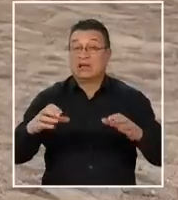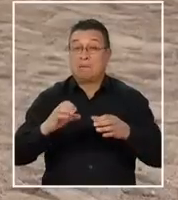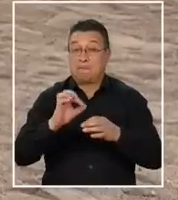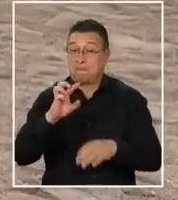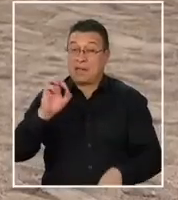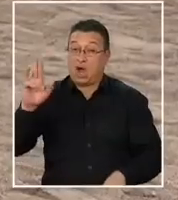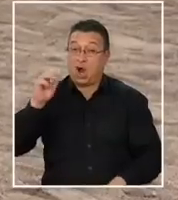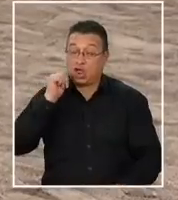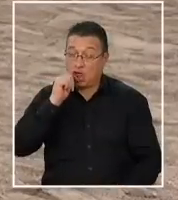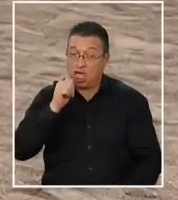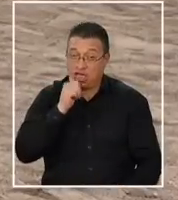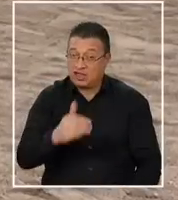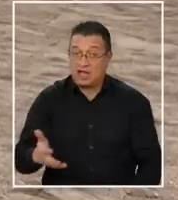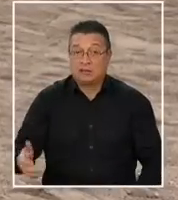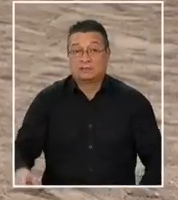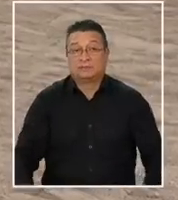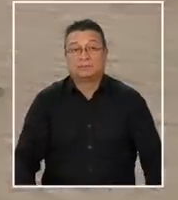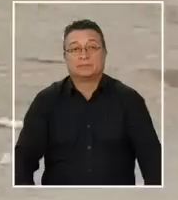día.